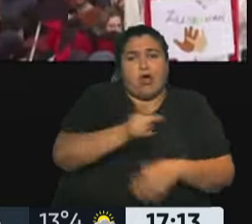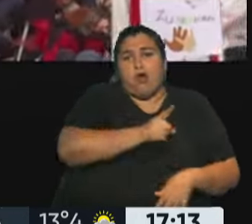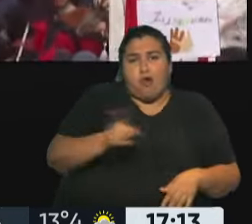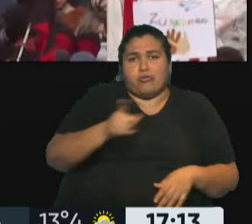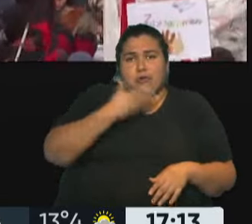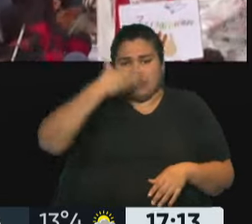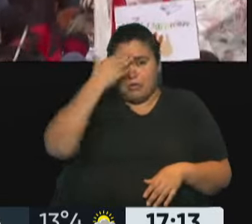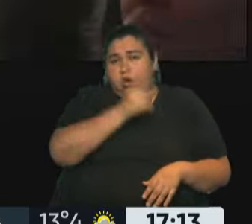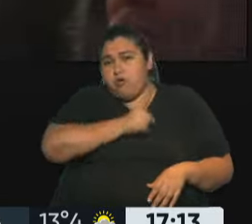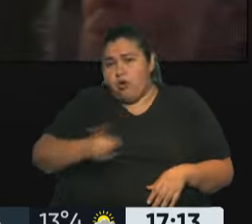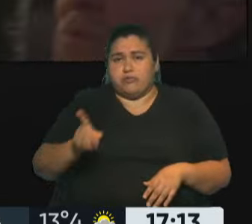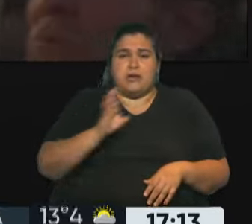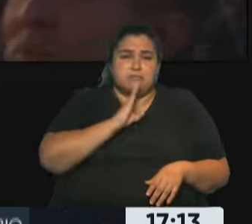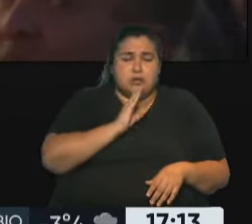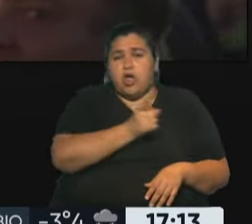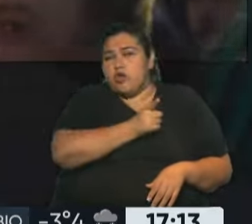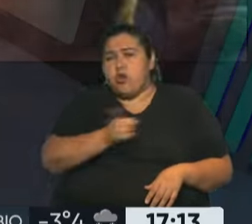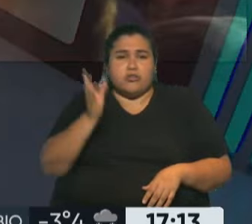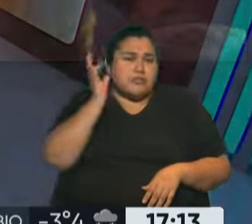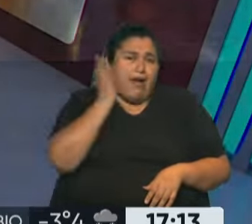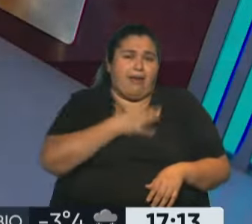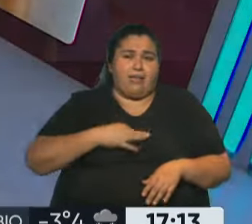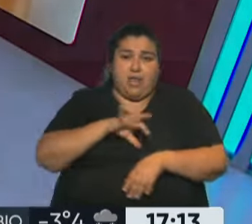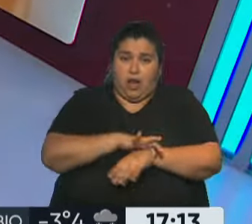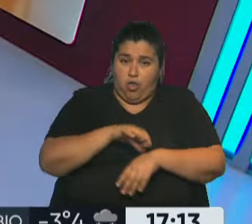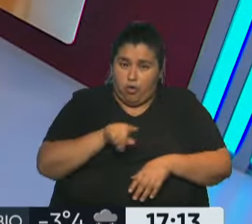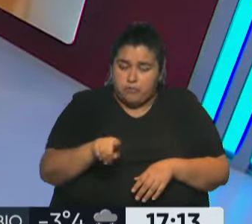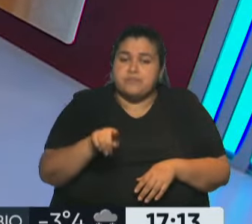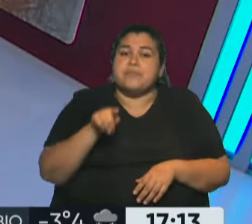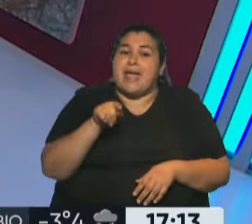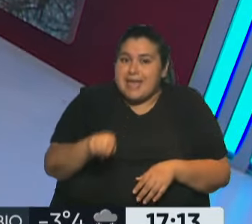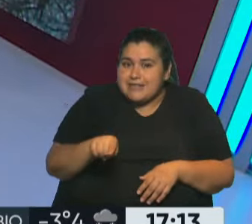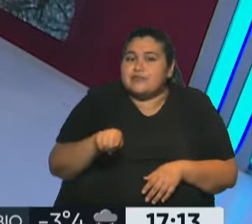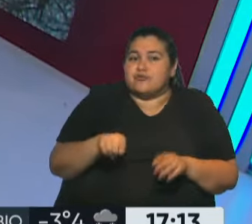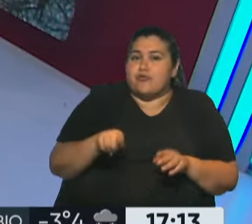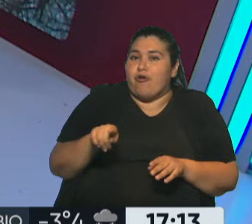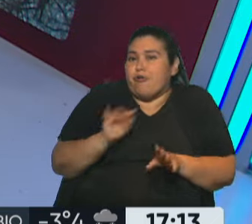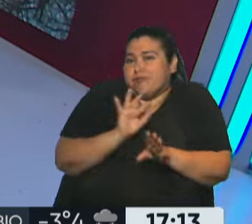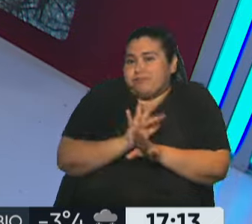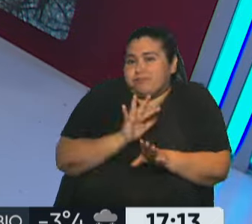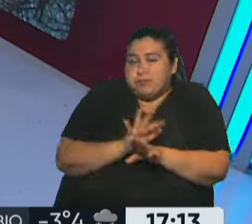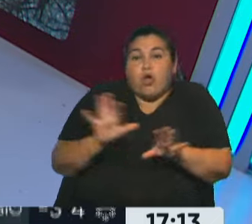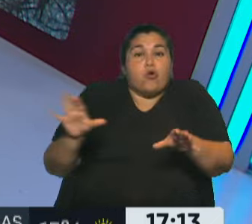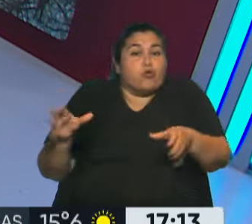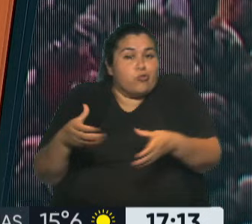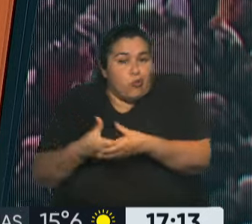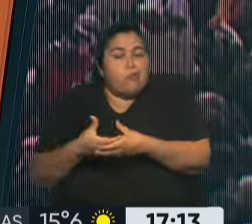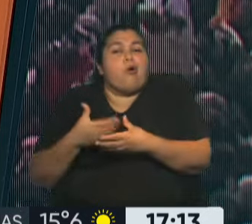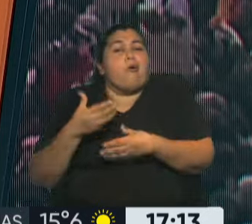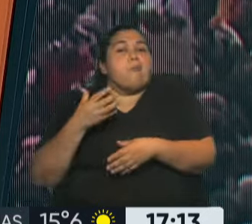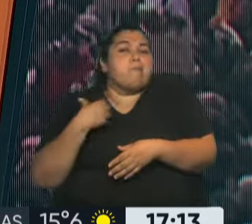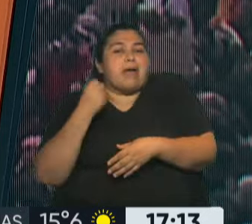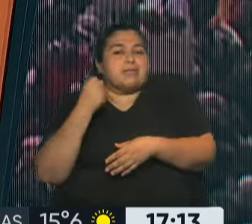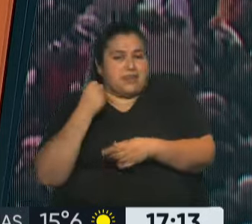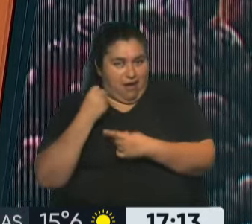antimusulmana, antisemita y antigitana, ¿no? Para tomar una noción de... Bueno, ahí hablamos de la patria. De la patria, ¿no? Sí, estamos hablando. hablando de La Patria,